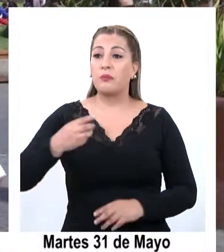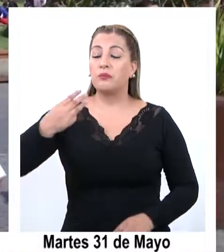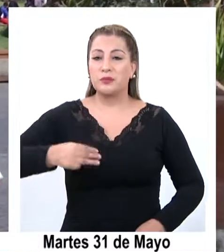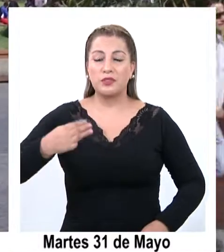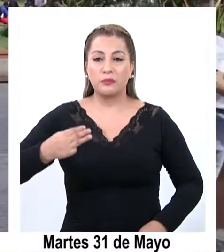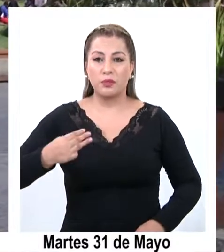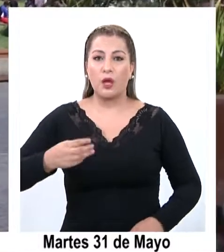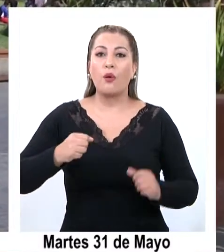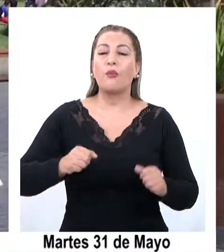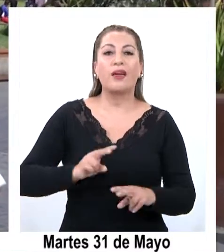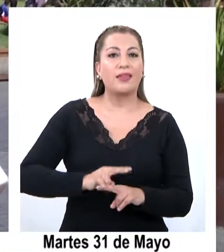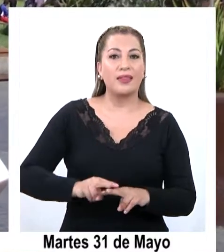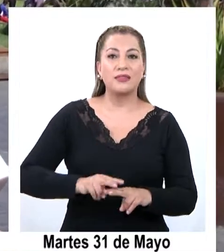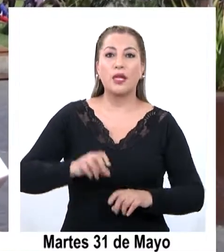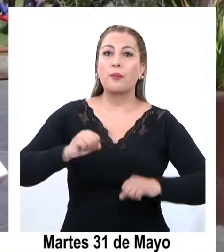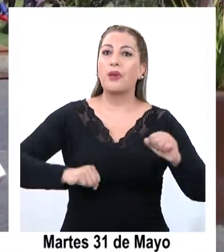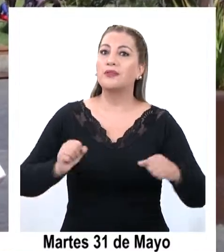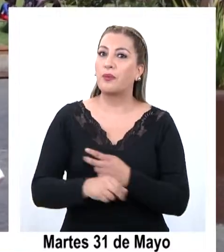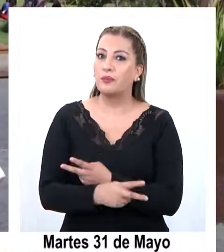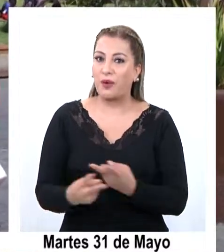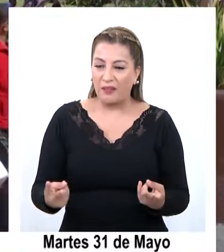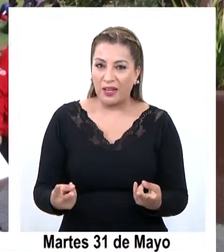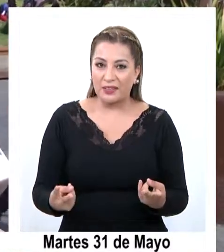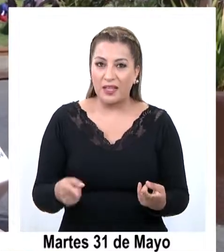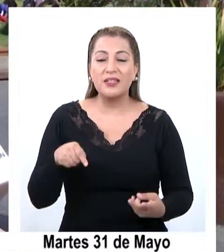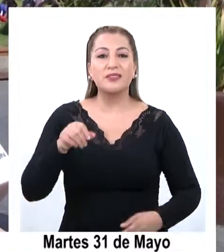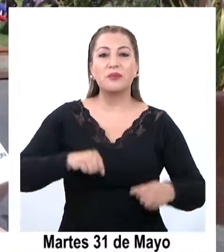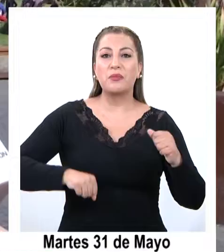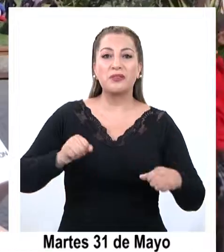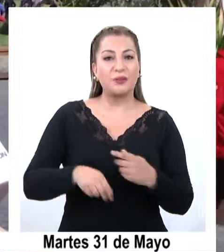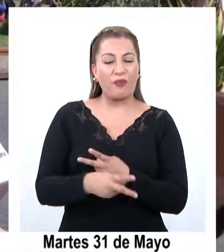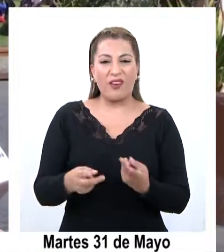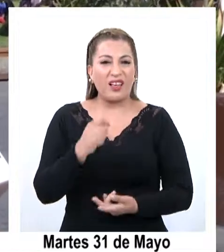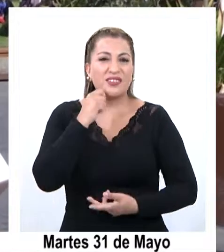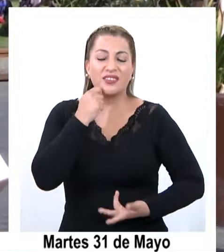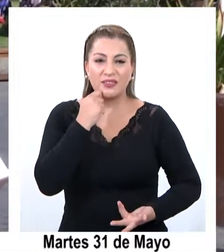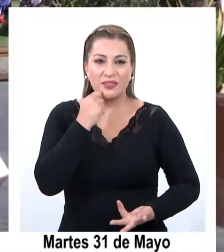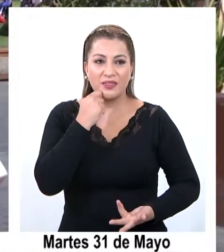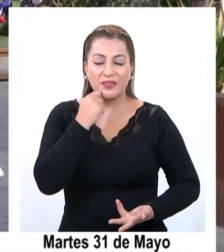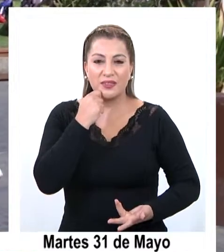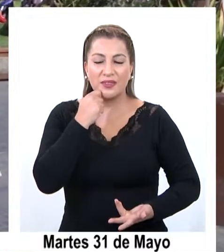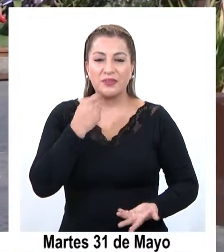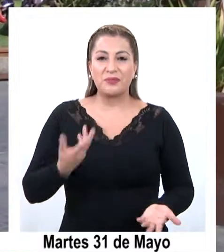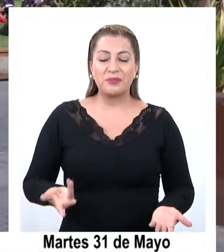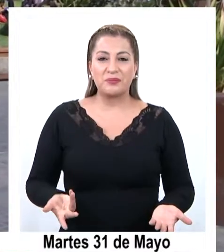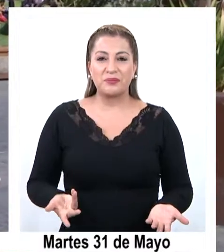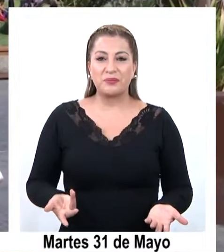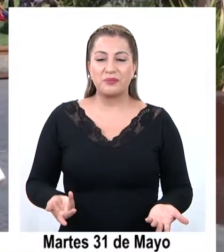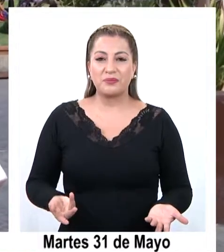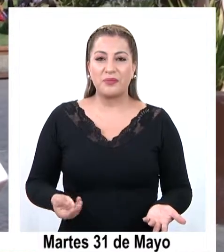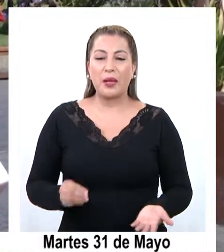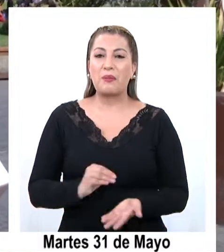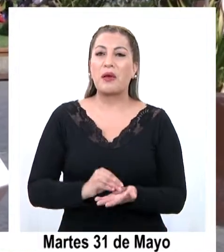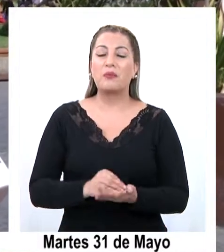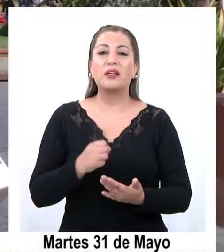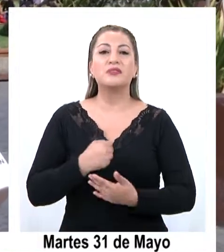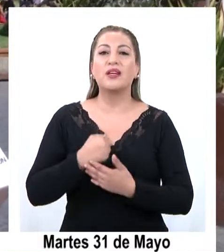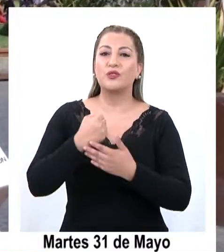las municipalidades, podrían crear también empresas públicas, y esta empresa pública significa más grasa para